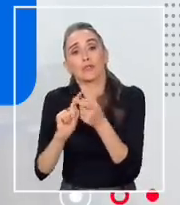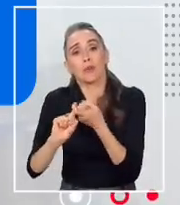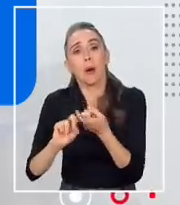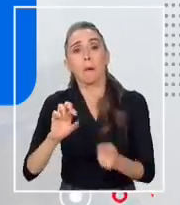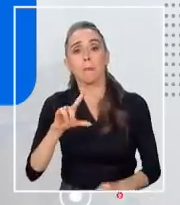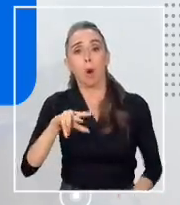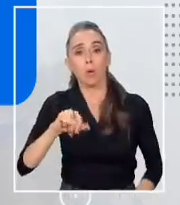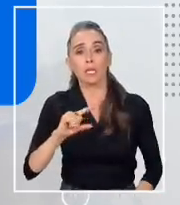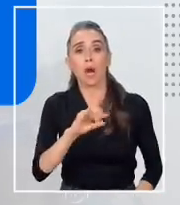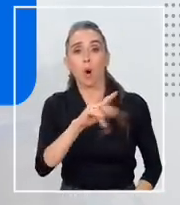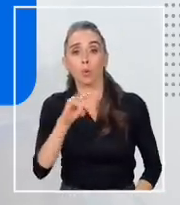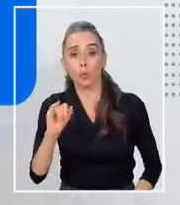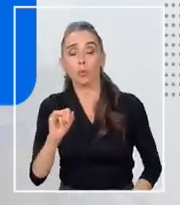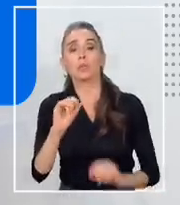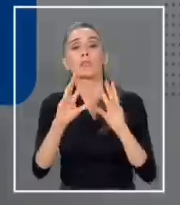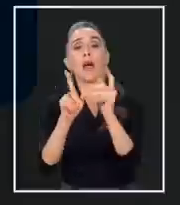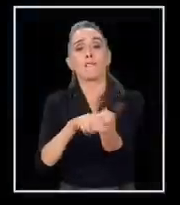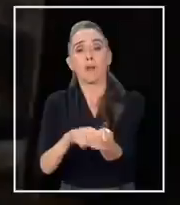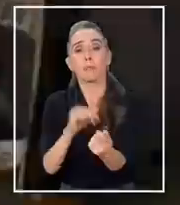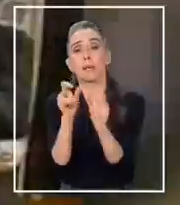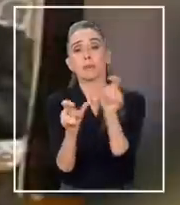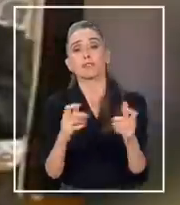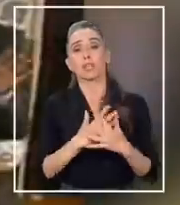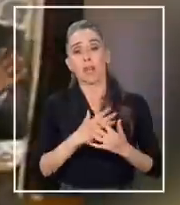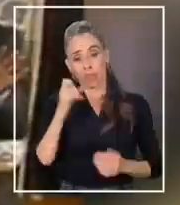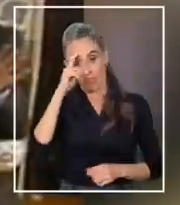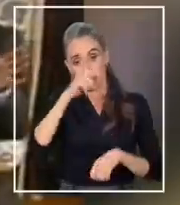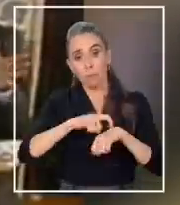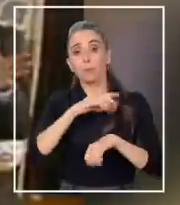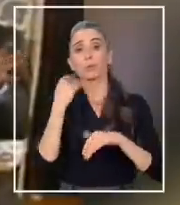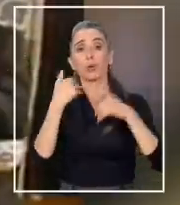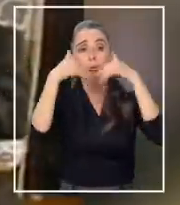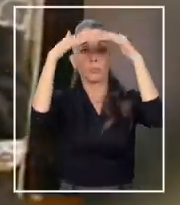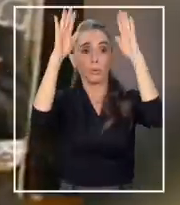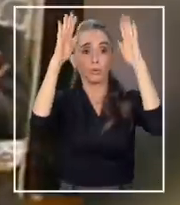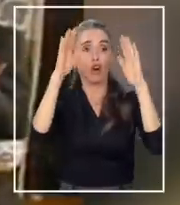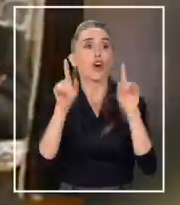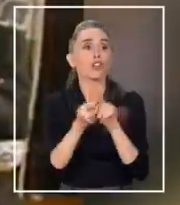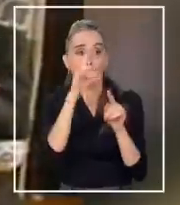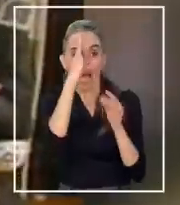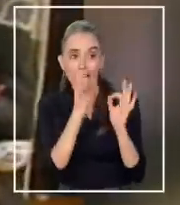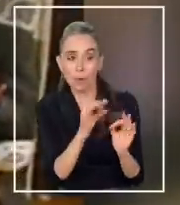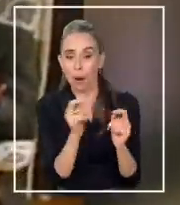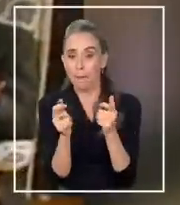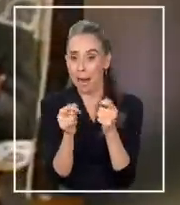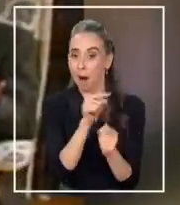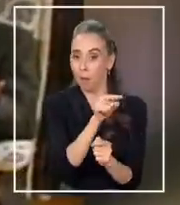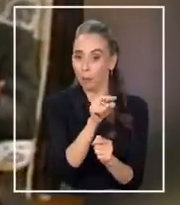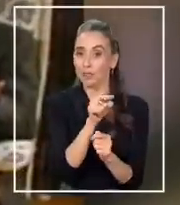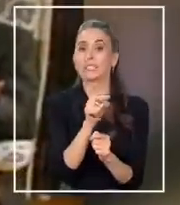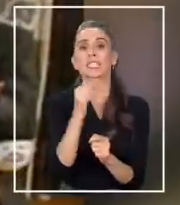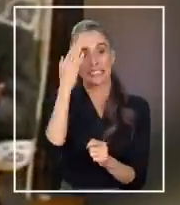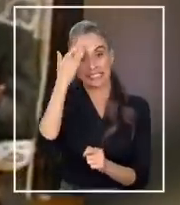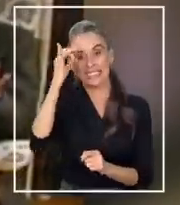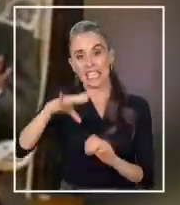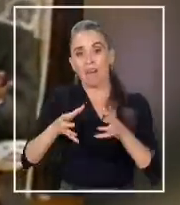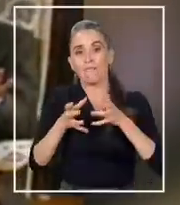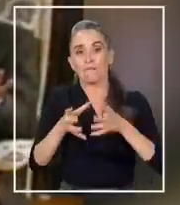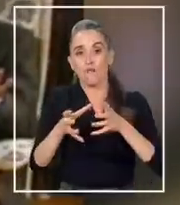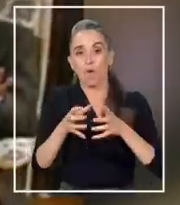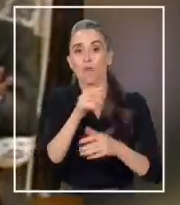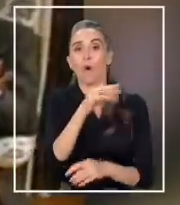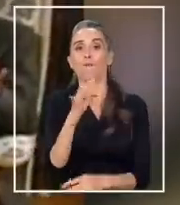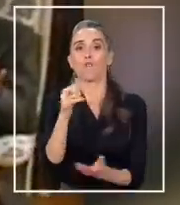y seres queridos en este difícil momento. Si bien no idéntico, similar. Y usted es bastante cercano al fútbol porque,